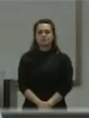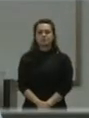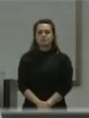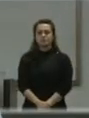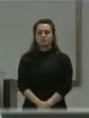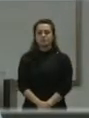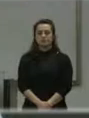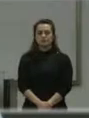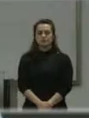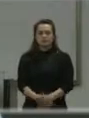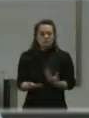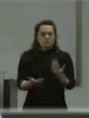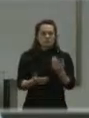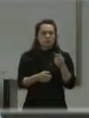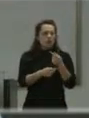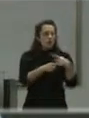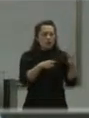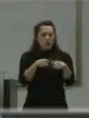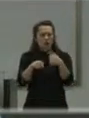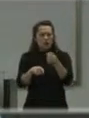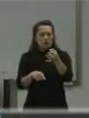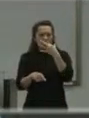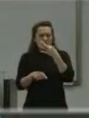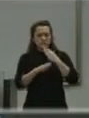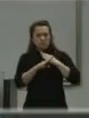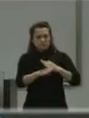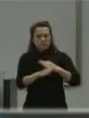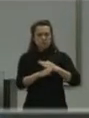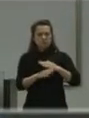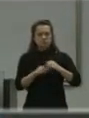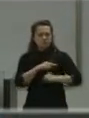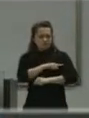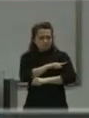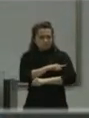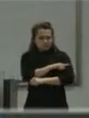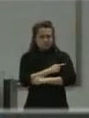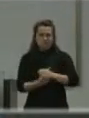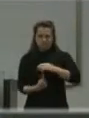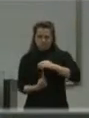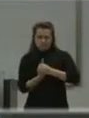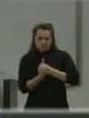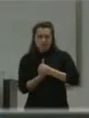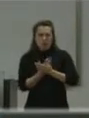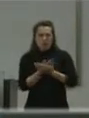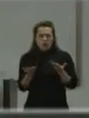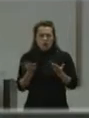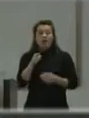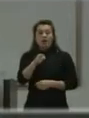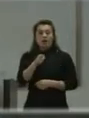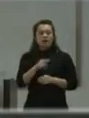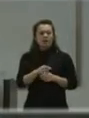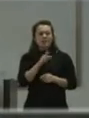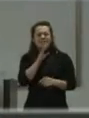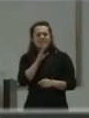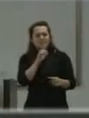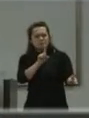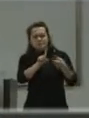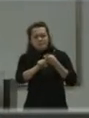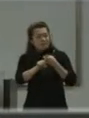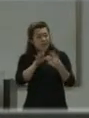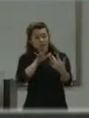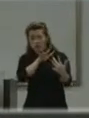cuando sean diferentes métodos anticonceptivo y cuando soy una persona con A qué partido entreganos más